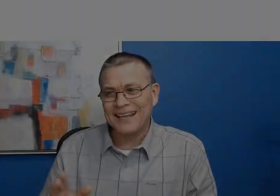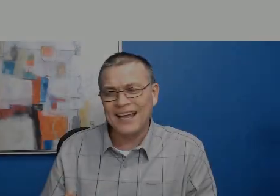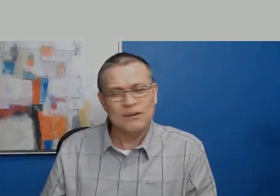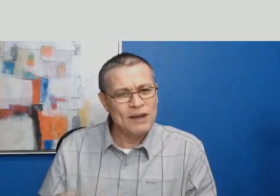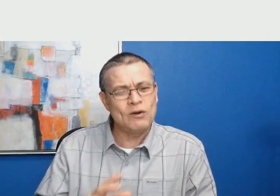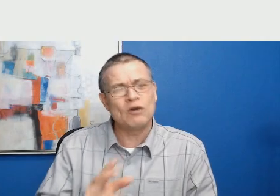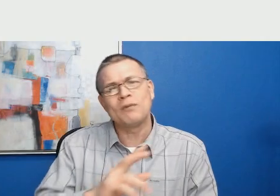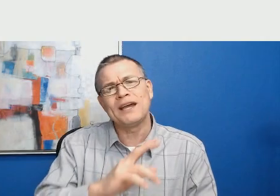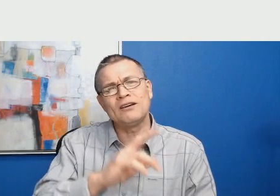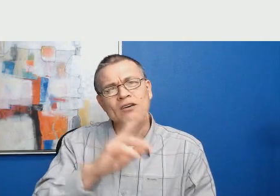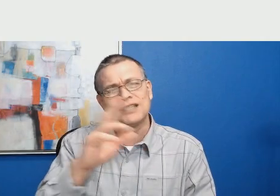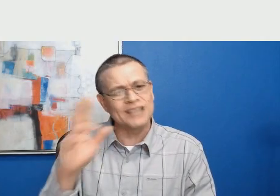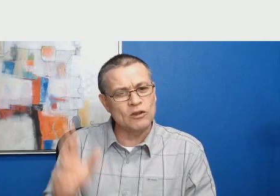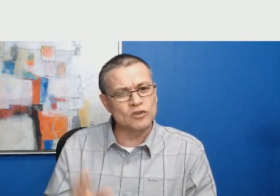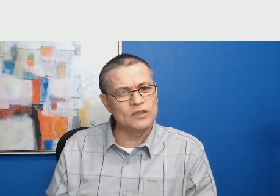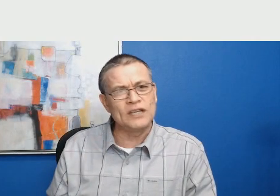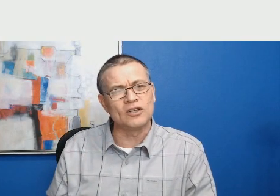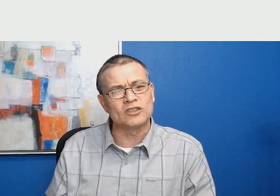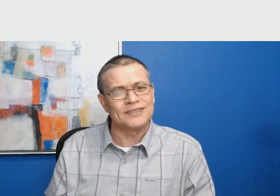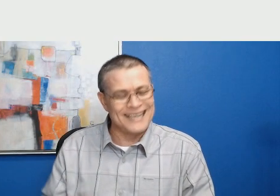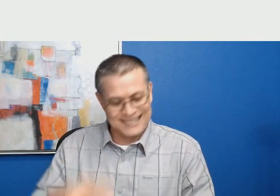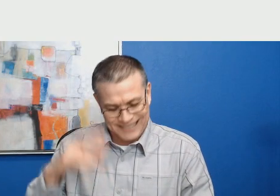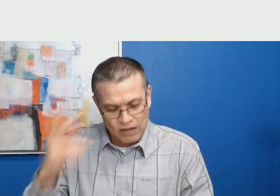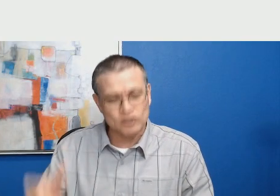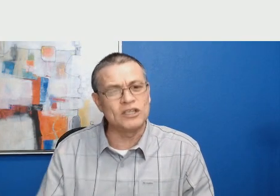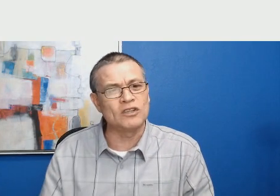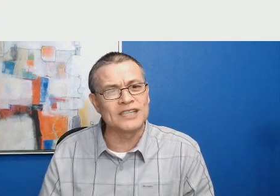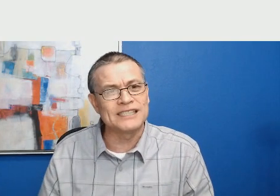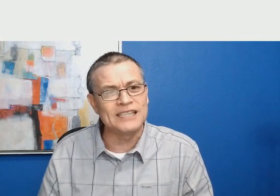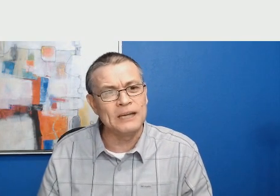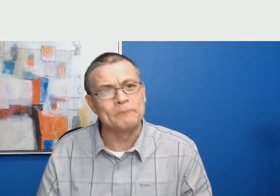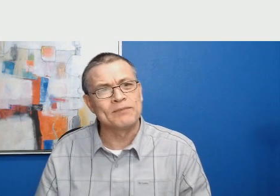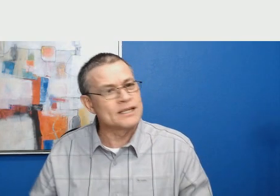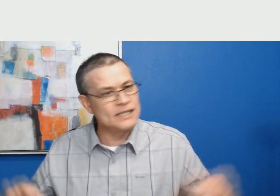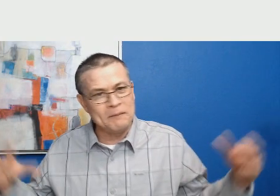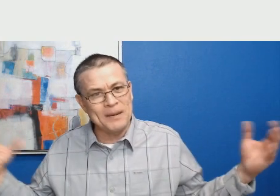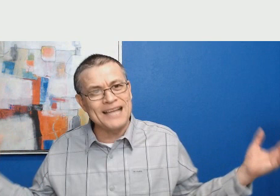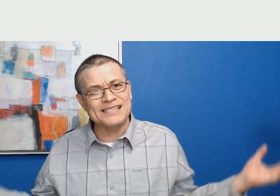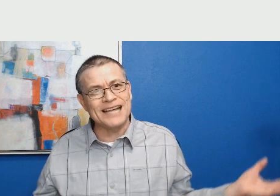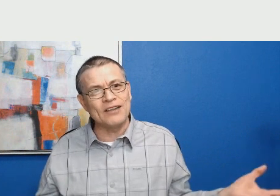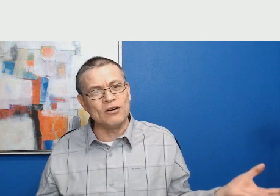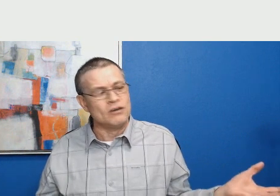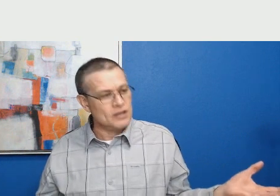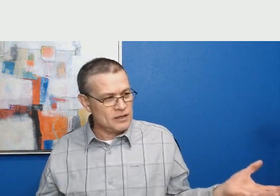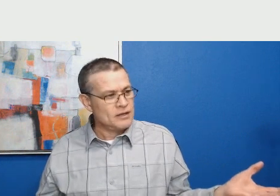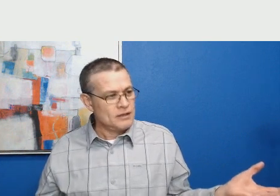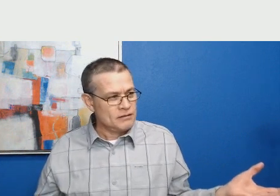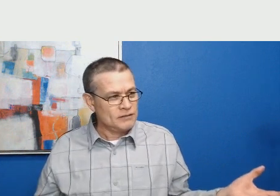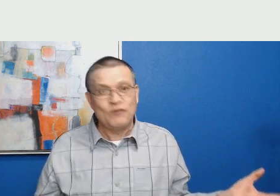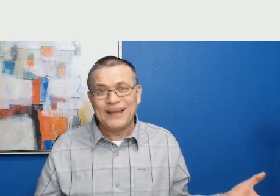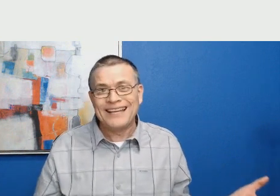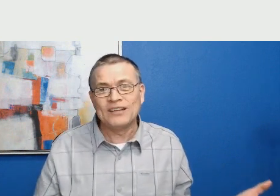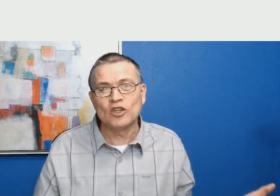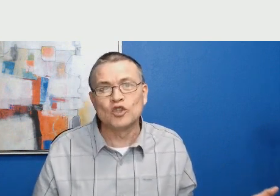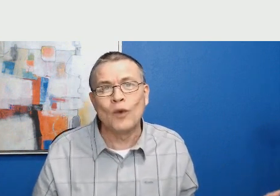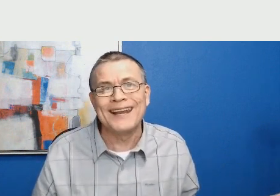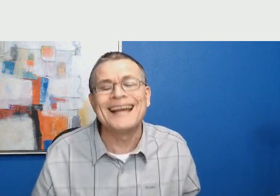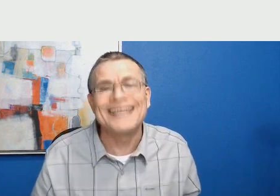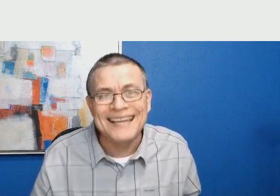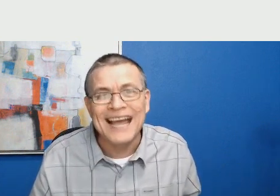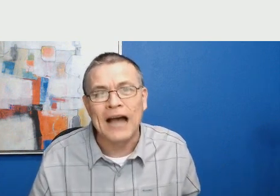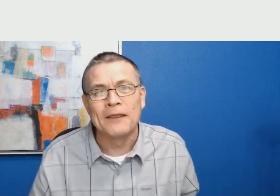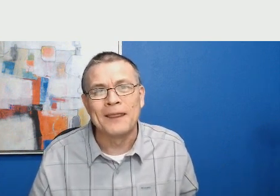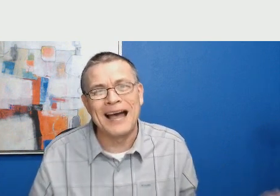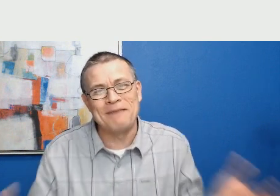by den bueno el gobierno de estados unidos eeuu en sí siempre ha estado defendiendo su